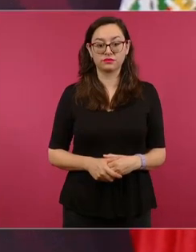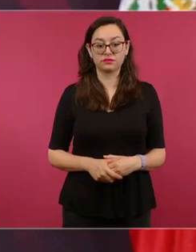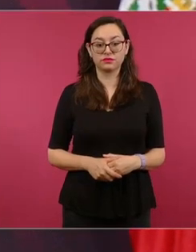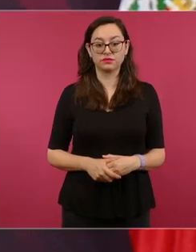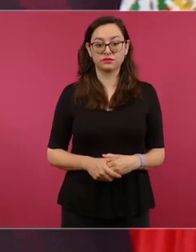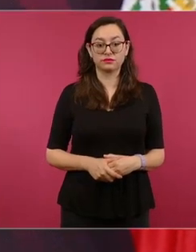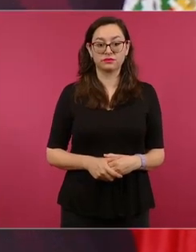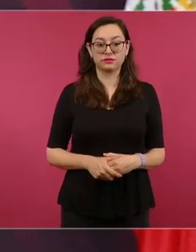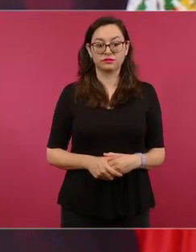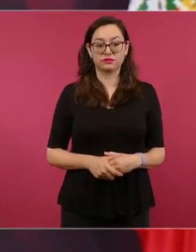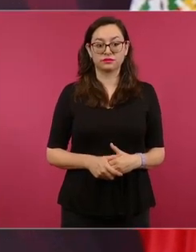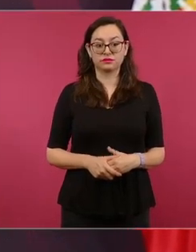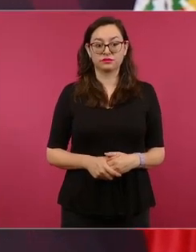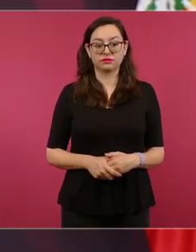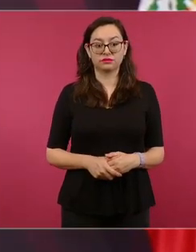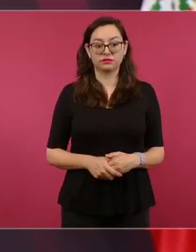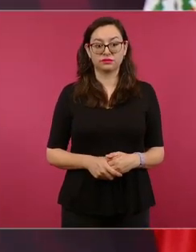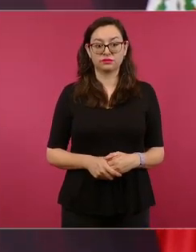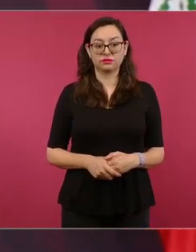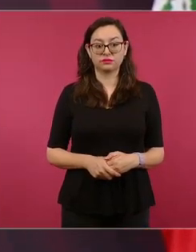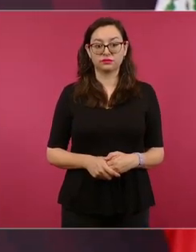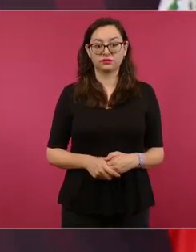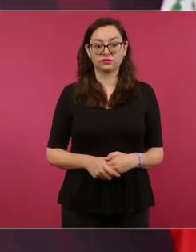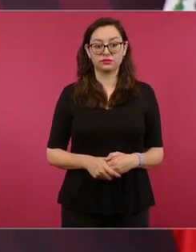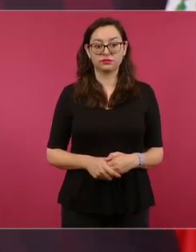hay que